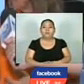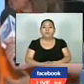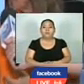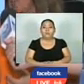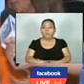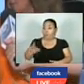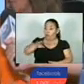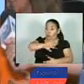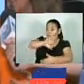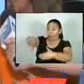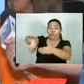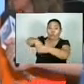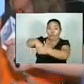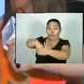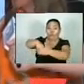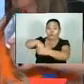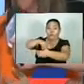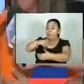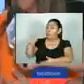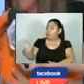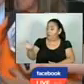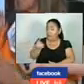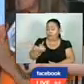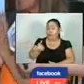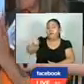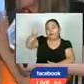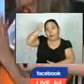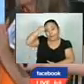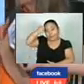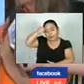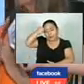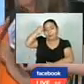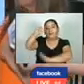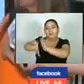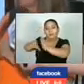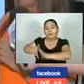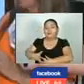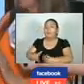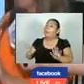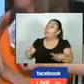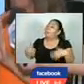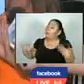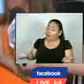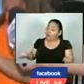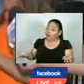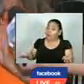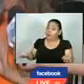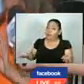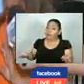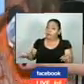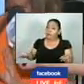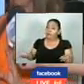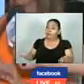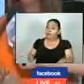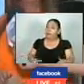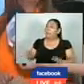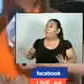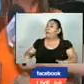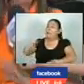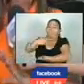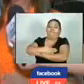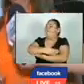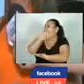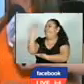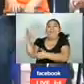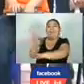Todas, todas, personas aprendan señas para que no haya, para que no haya